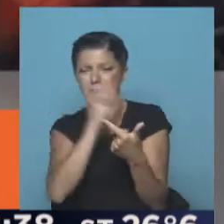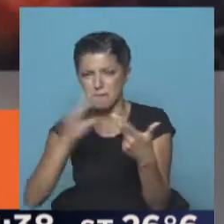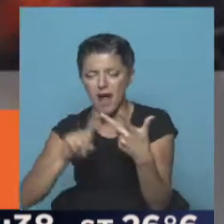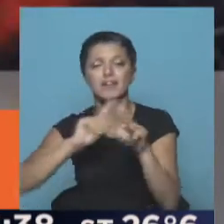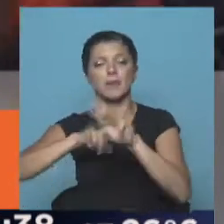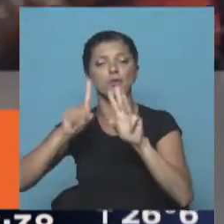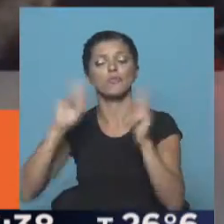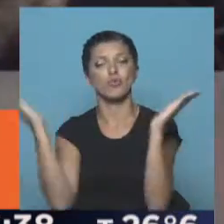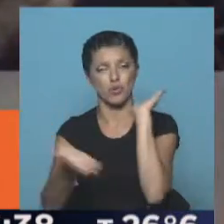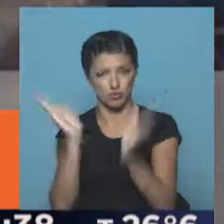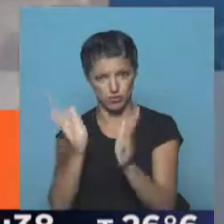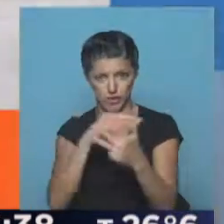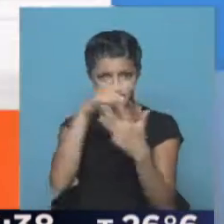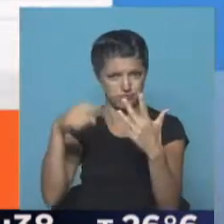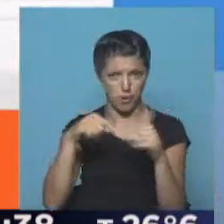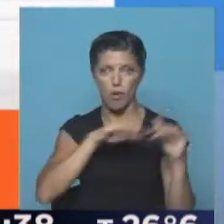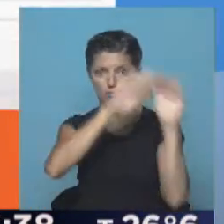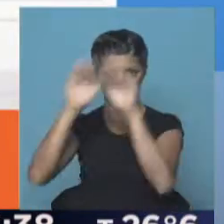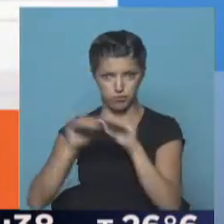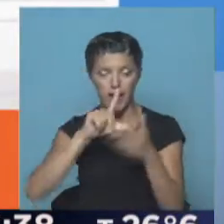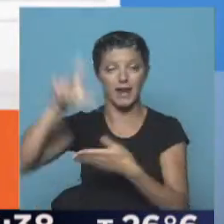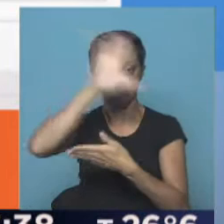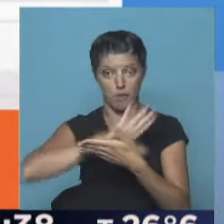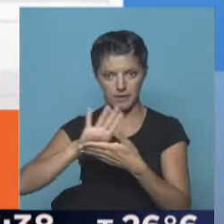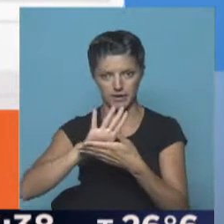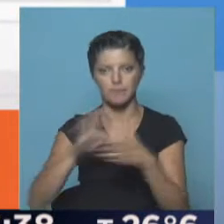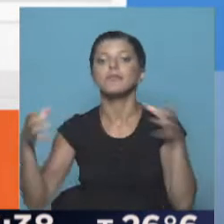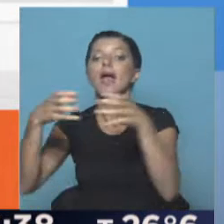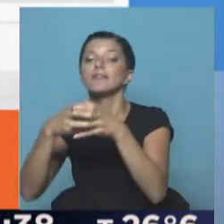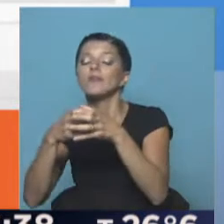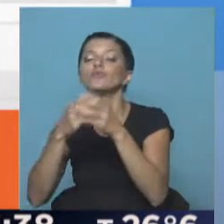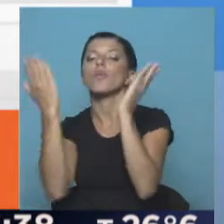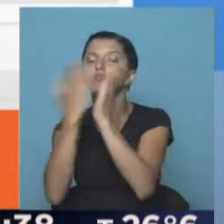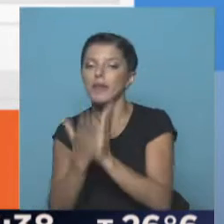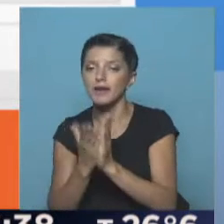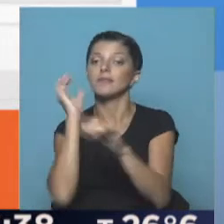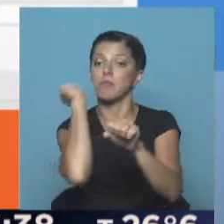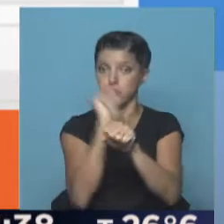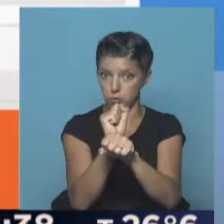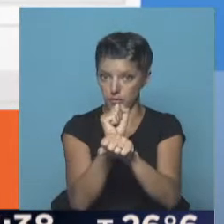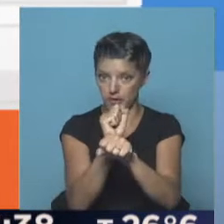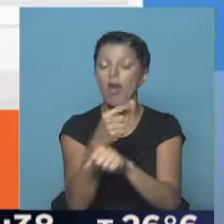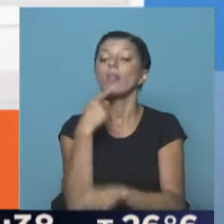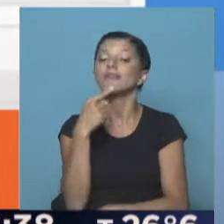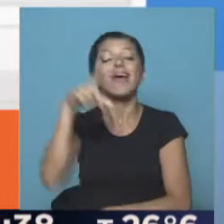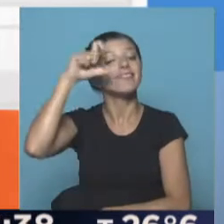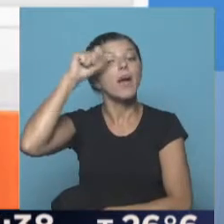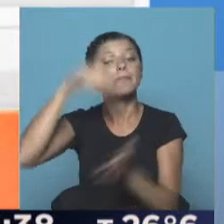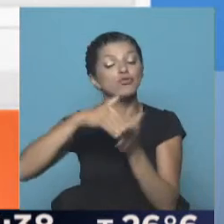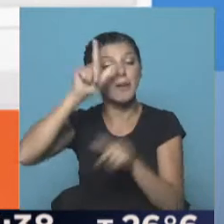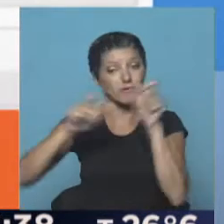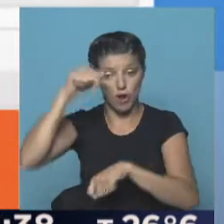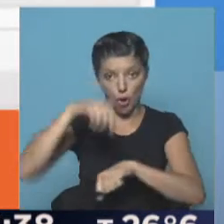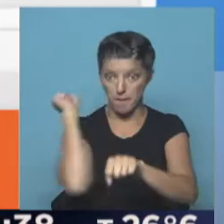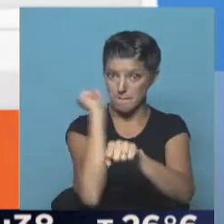torturas. Según el Centro Internacional de Estudios Penitenciarios, CIEP, más de 10 millones de personas se